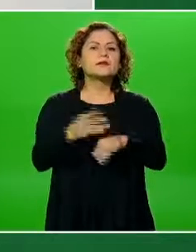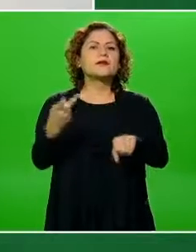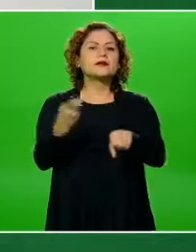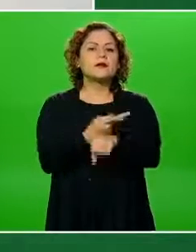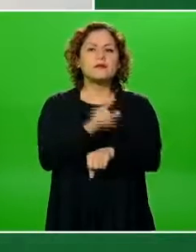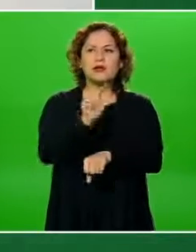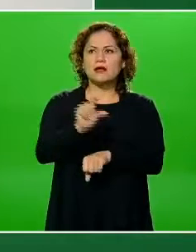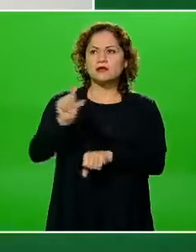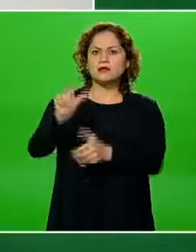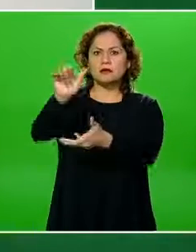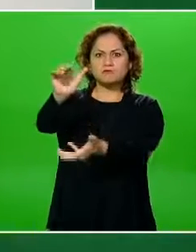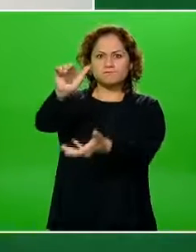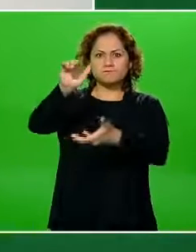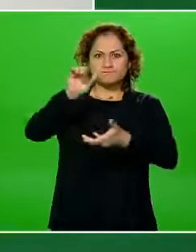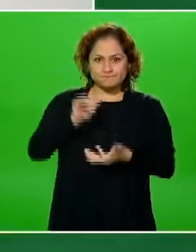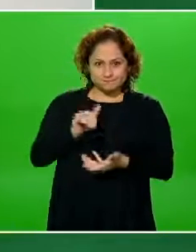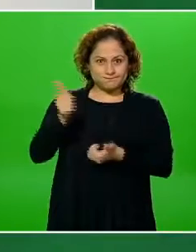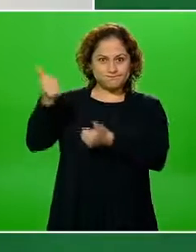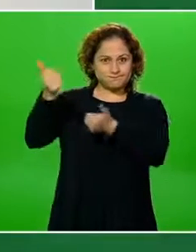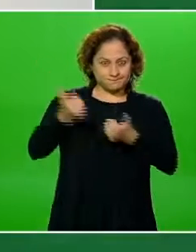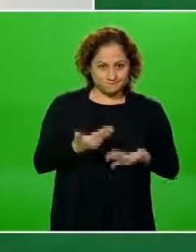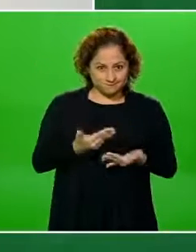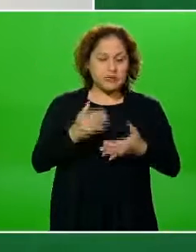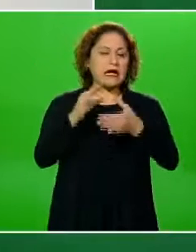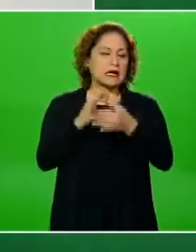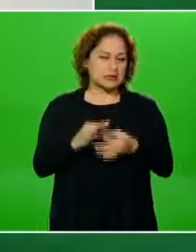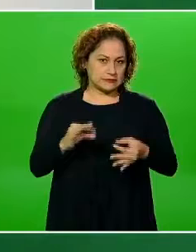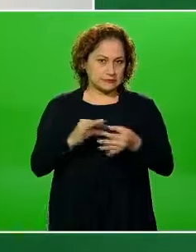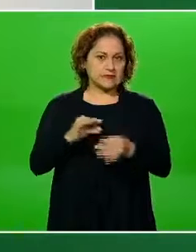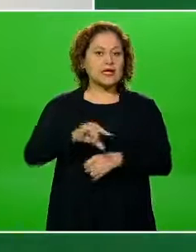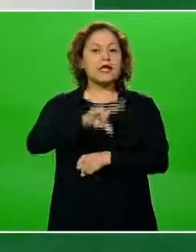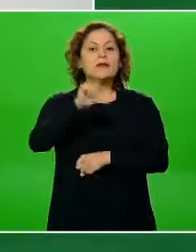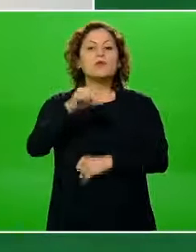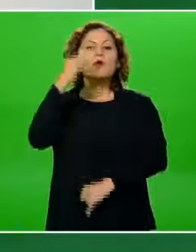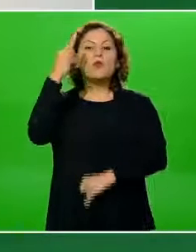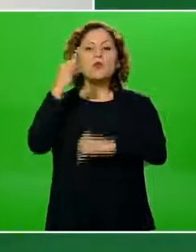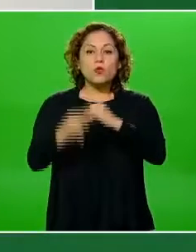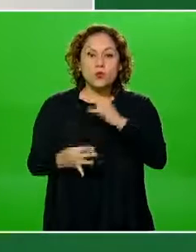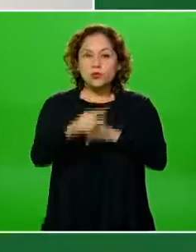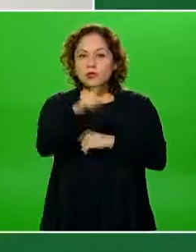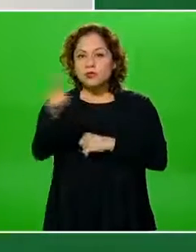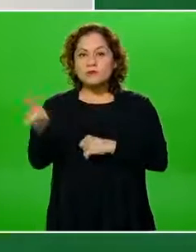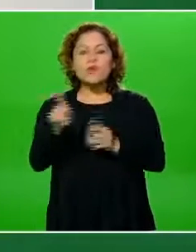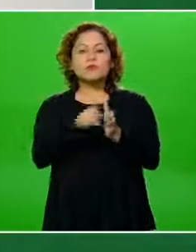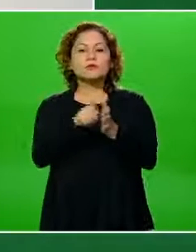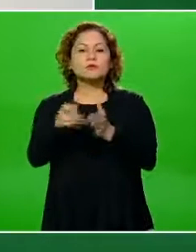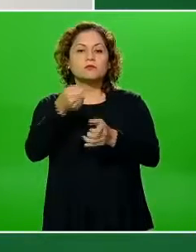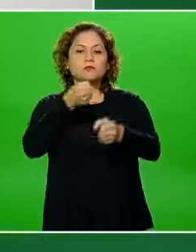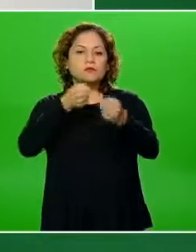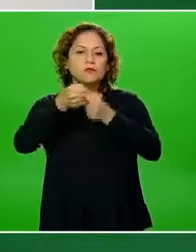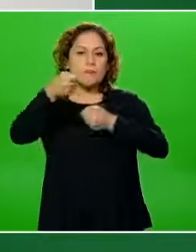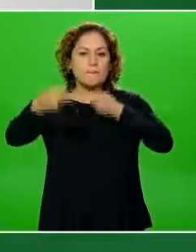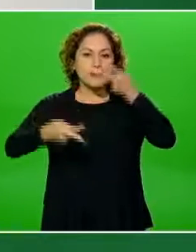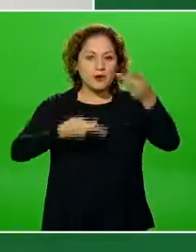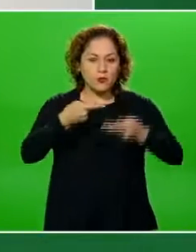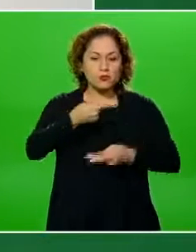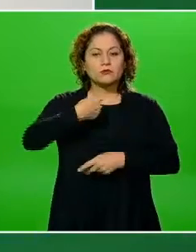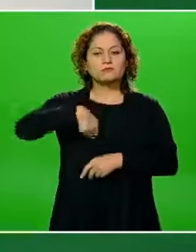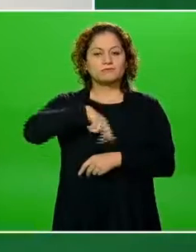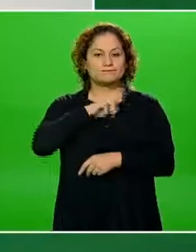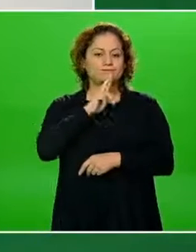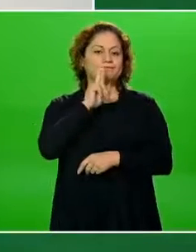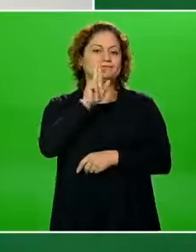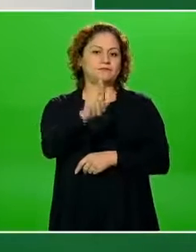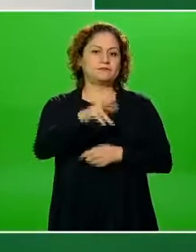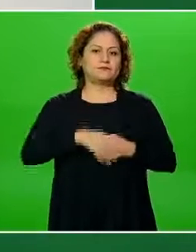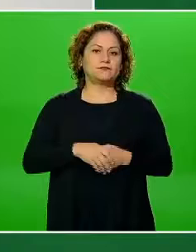vacunas y posteriormente concluiremos con la sección de preguntas y respuestas. Le voy a pedir muy amablemente